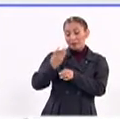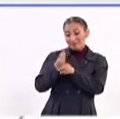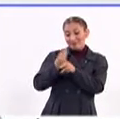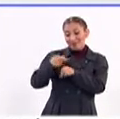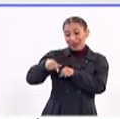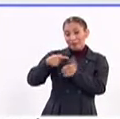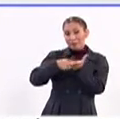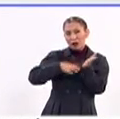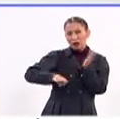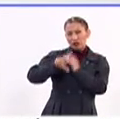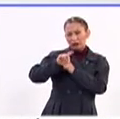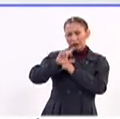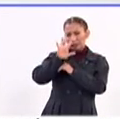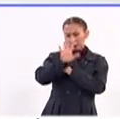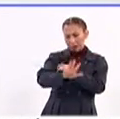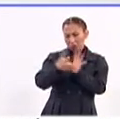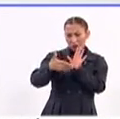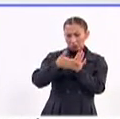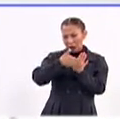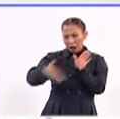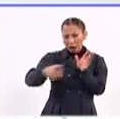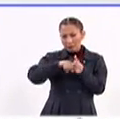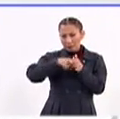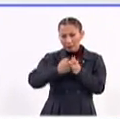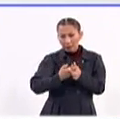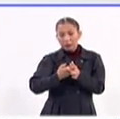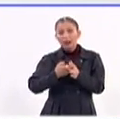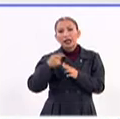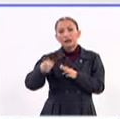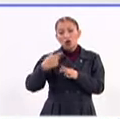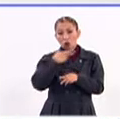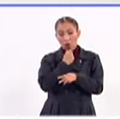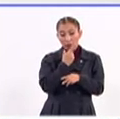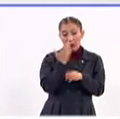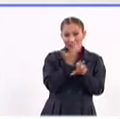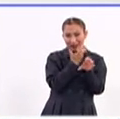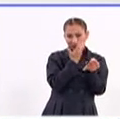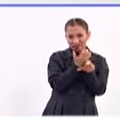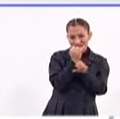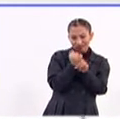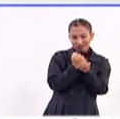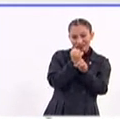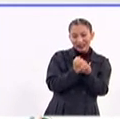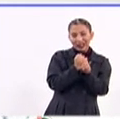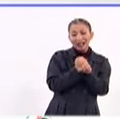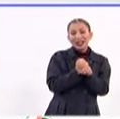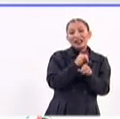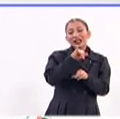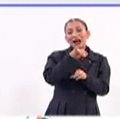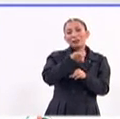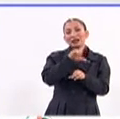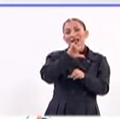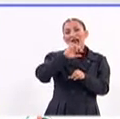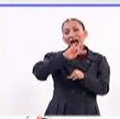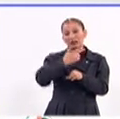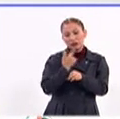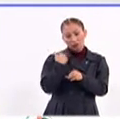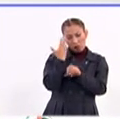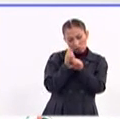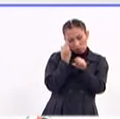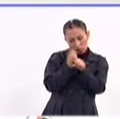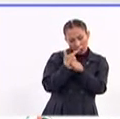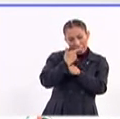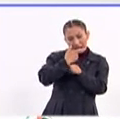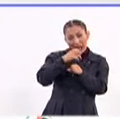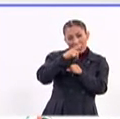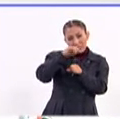a partir de 1935 aproximadamente, que un investigador norteamericano, Jay Lash, establece el mejoramiento genético